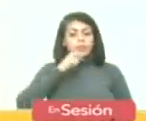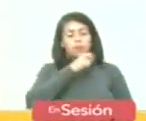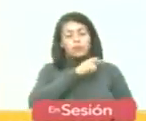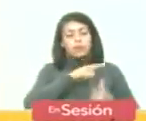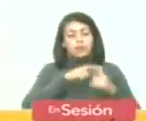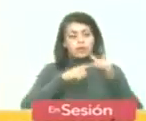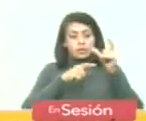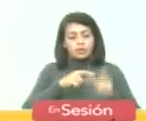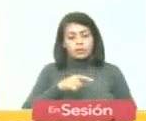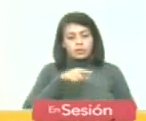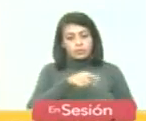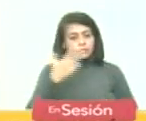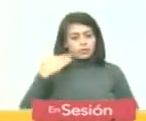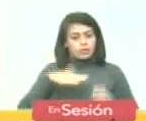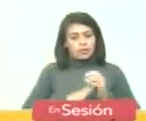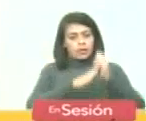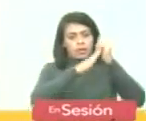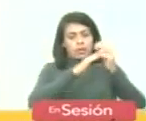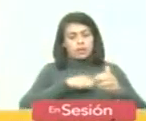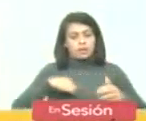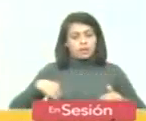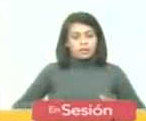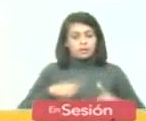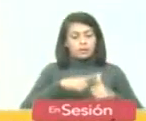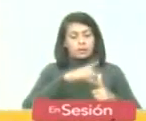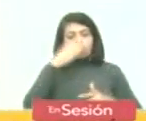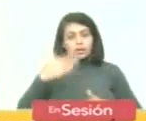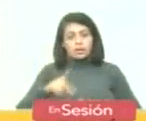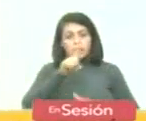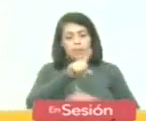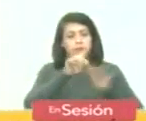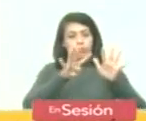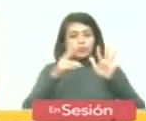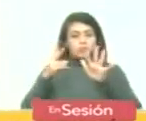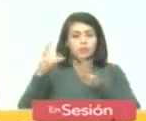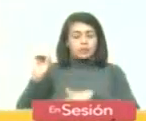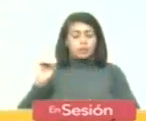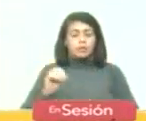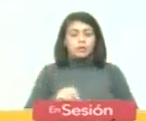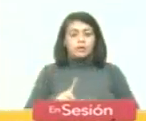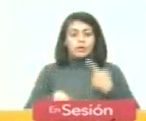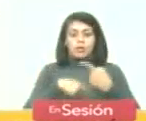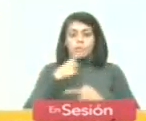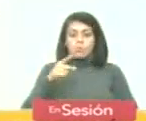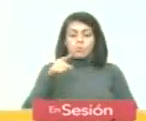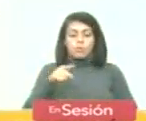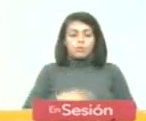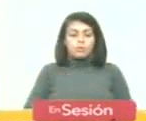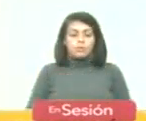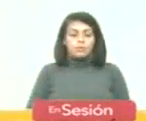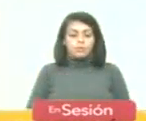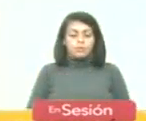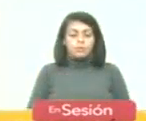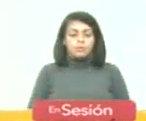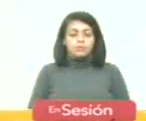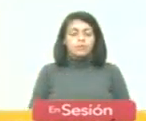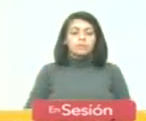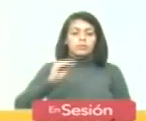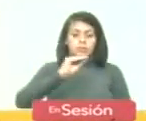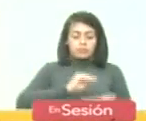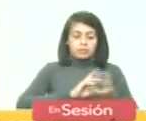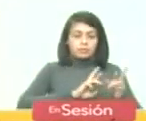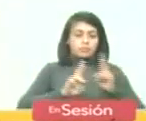Chiang Kai-shek, y hasta a la década del 70, después que se restablecieron